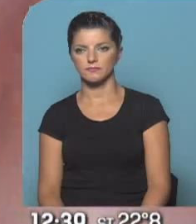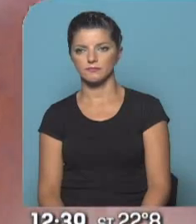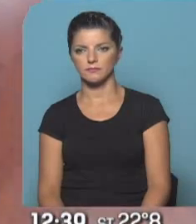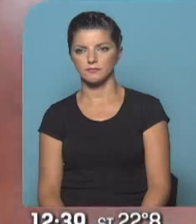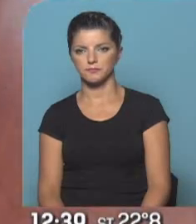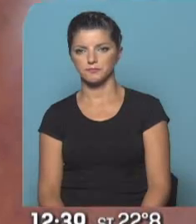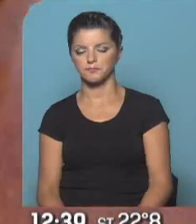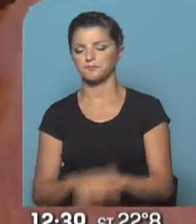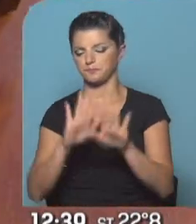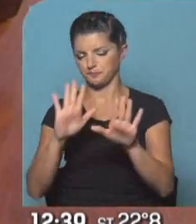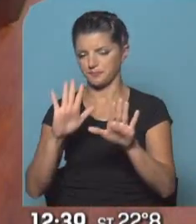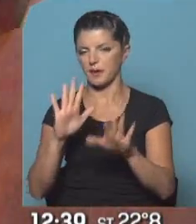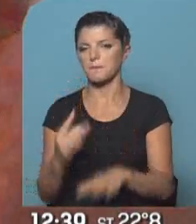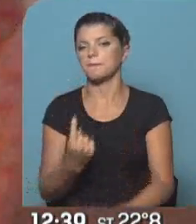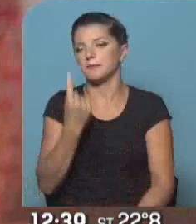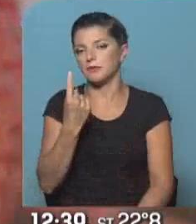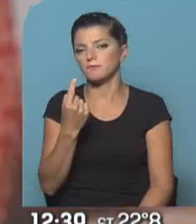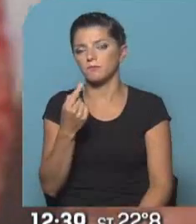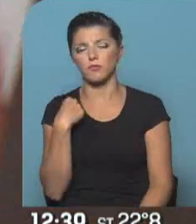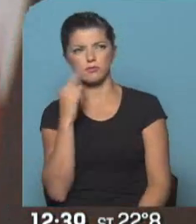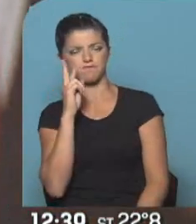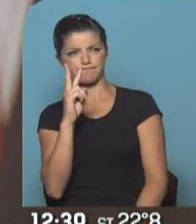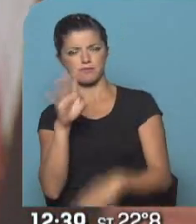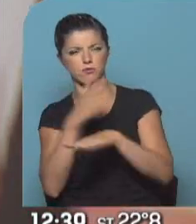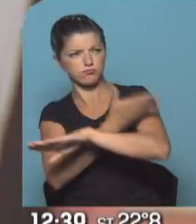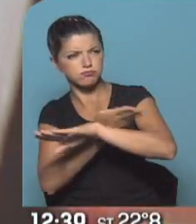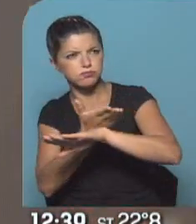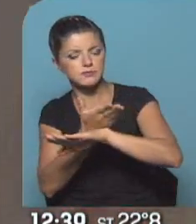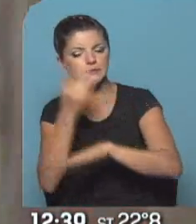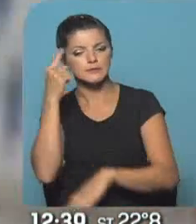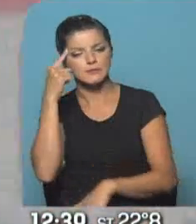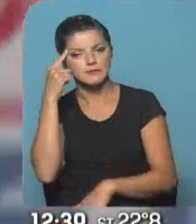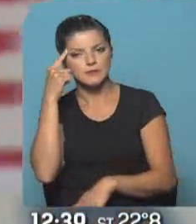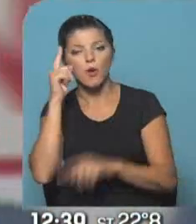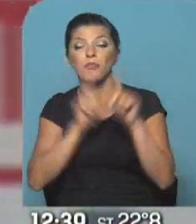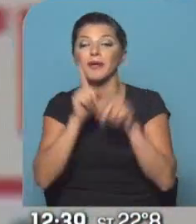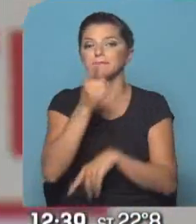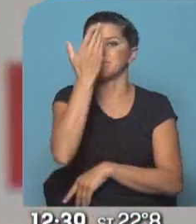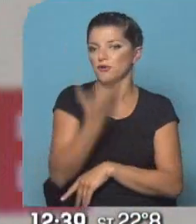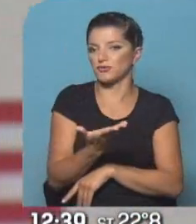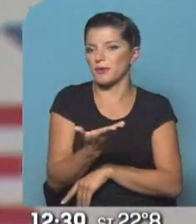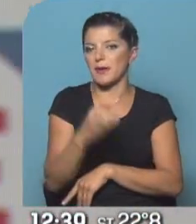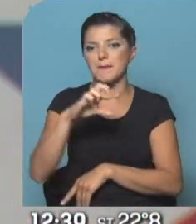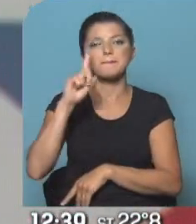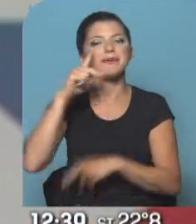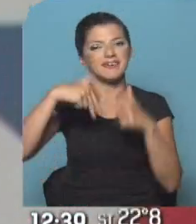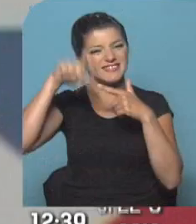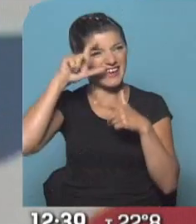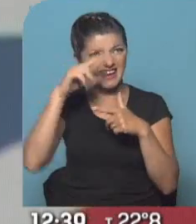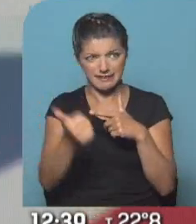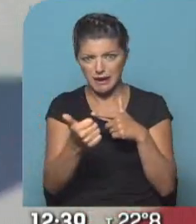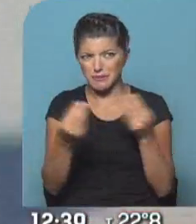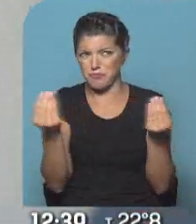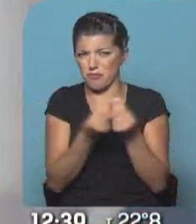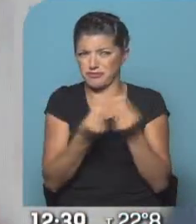En principio, lo que uno podría pensar es que tal vez no son tantos los aciertos de Piñera en esta campaña, sino más bien los